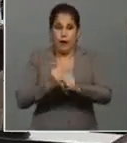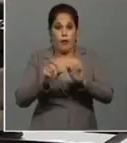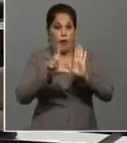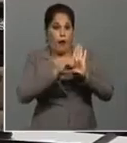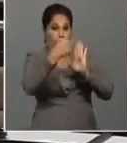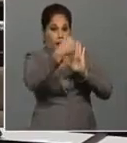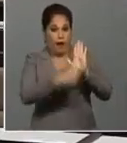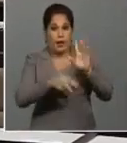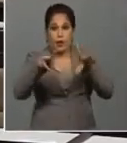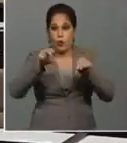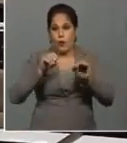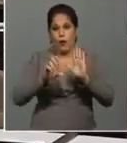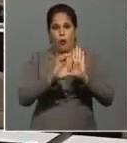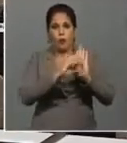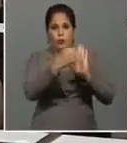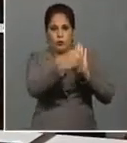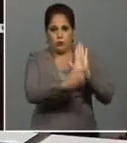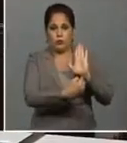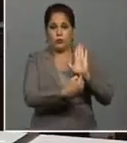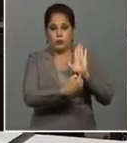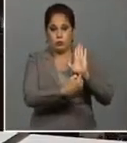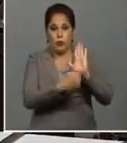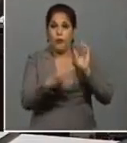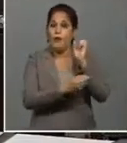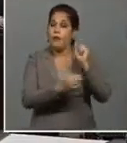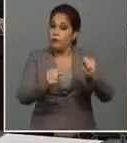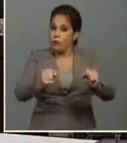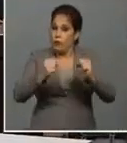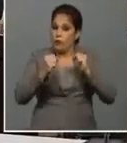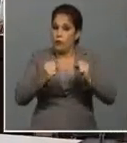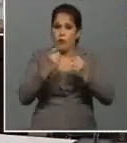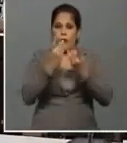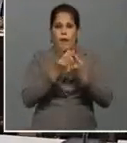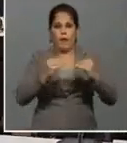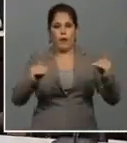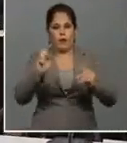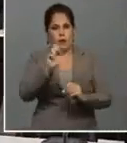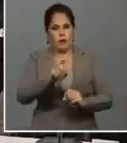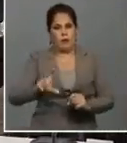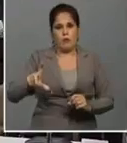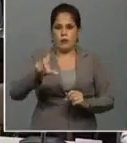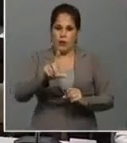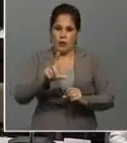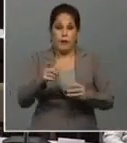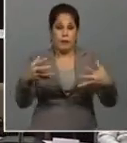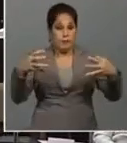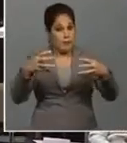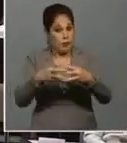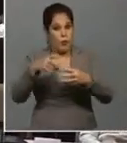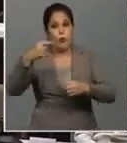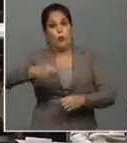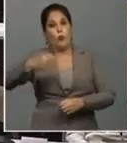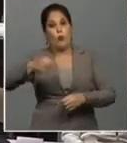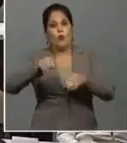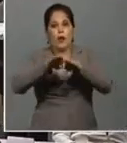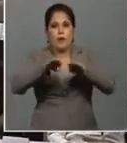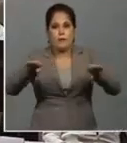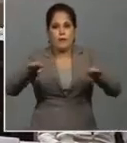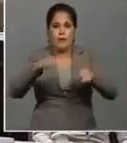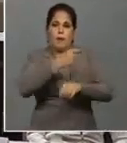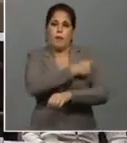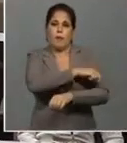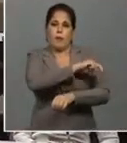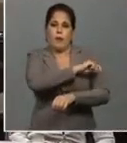leyes derivadas de la nueva constitución y en el fortalecimiento de la democracia socialista vinculada a la justicia y la equidad social